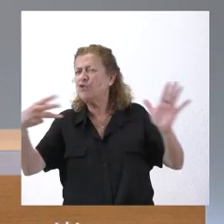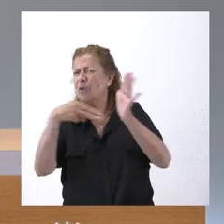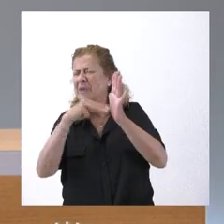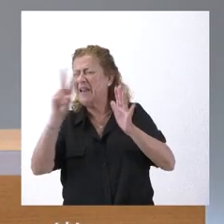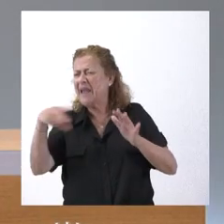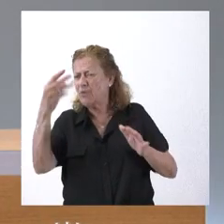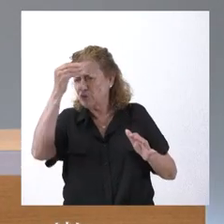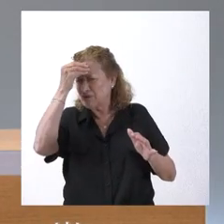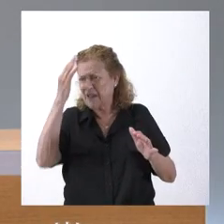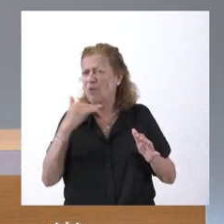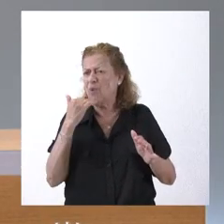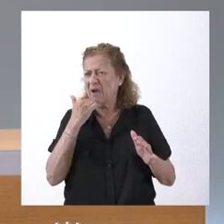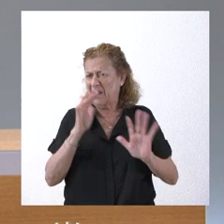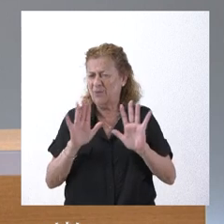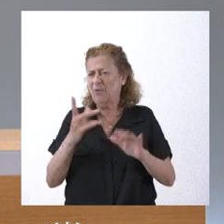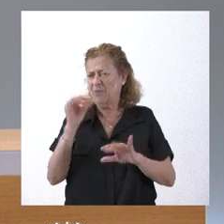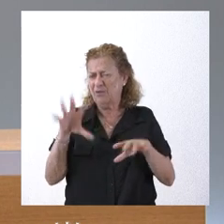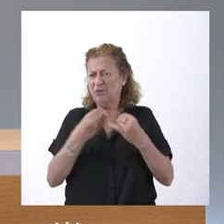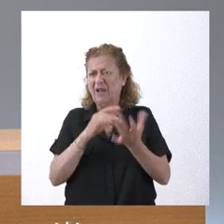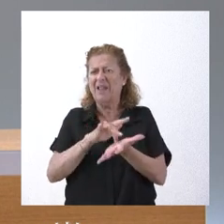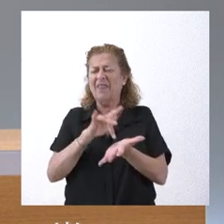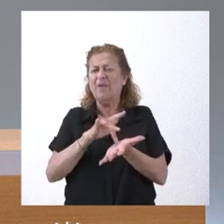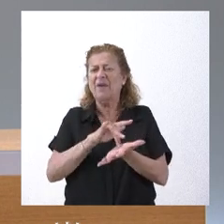era el importe de esa deuda.